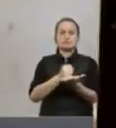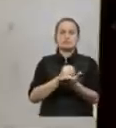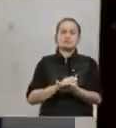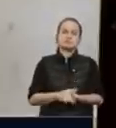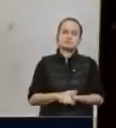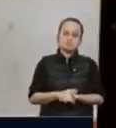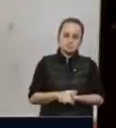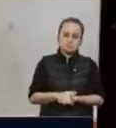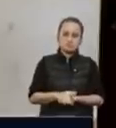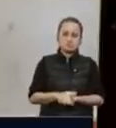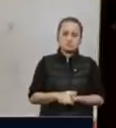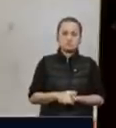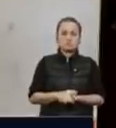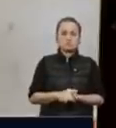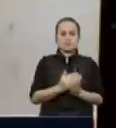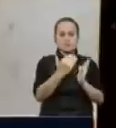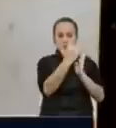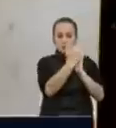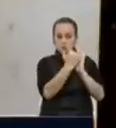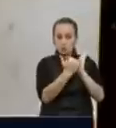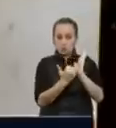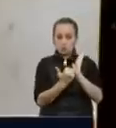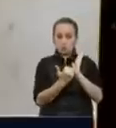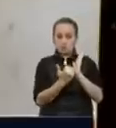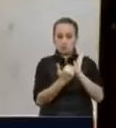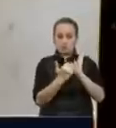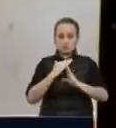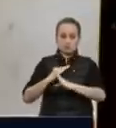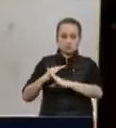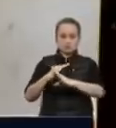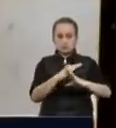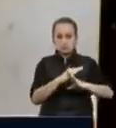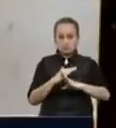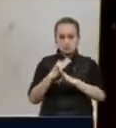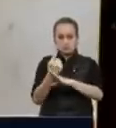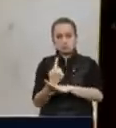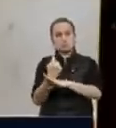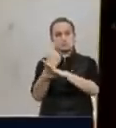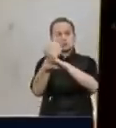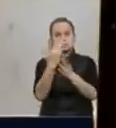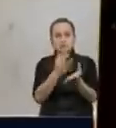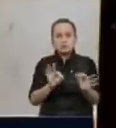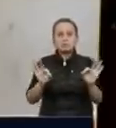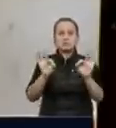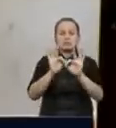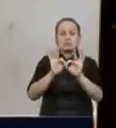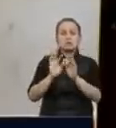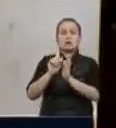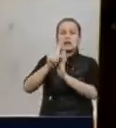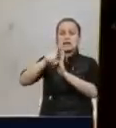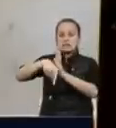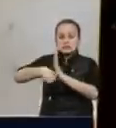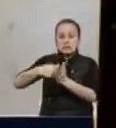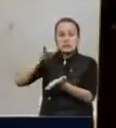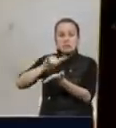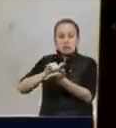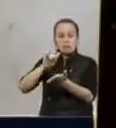Una nueva política de seguridad para romper ciclos de